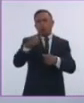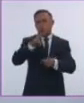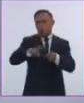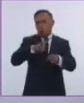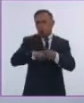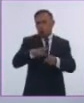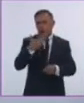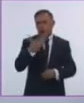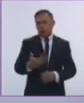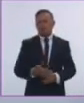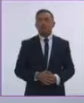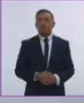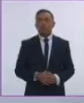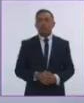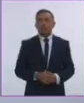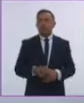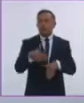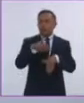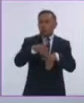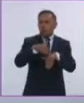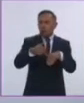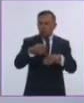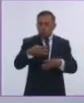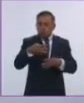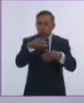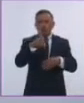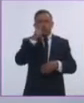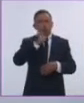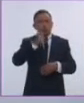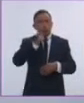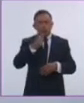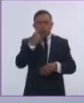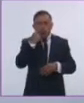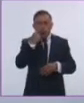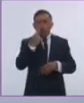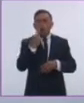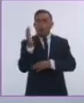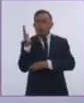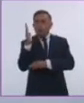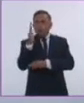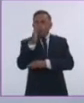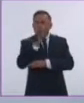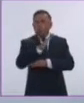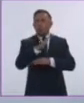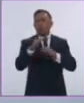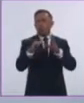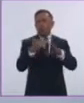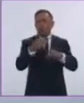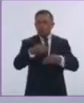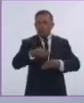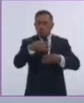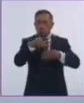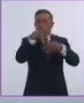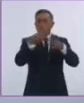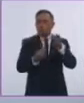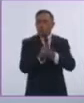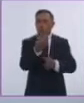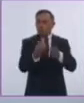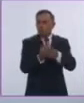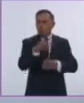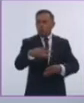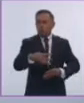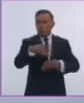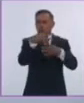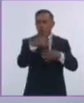estas cifras como ocurre siempre se irán actualizando conforme avance la jornada electoral para llegar hasta aquí